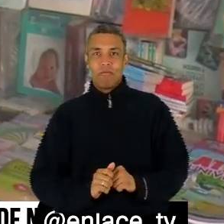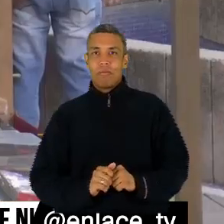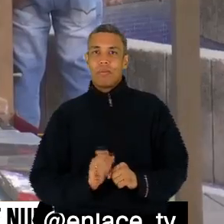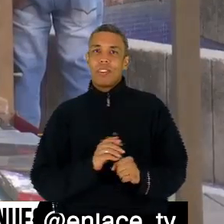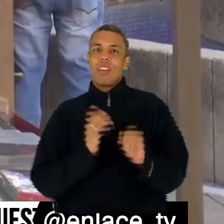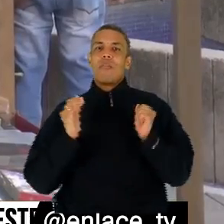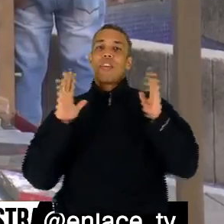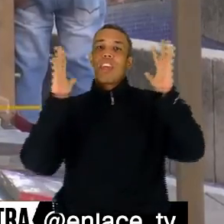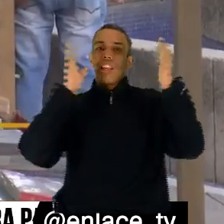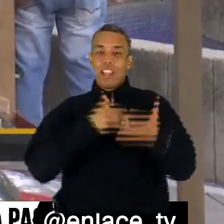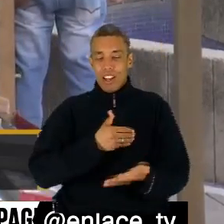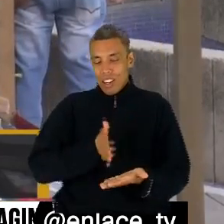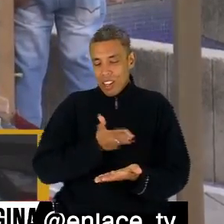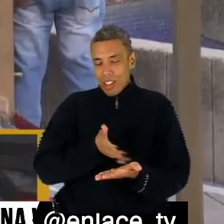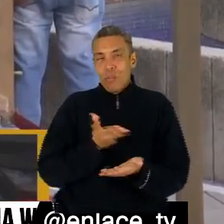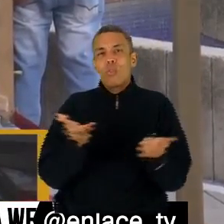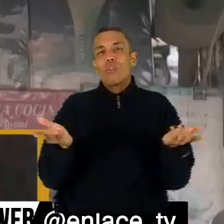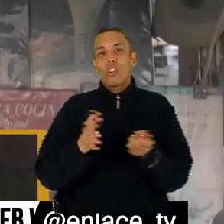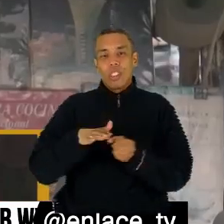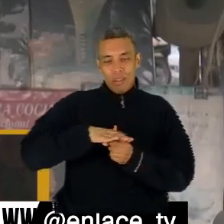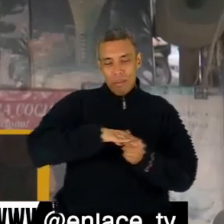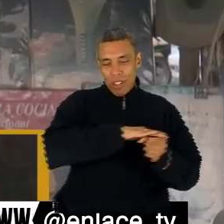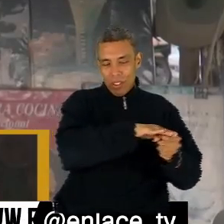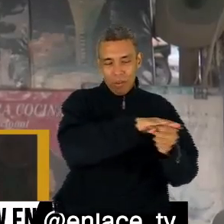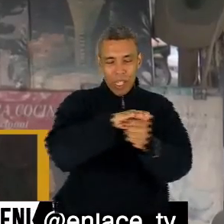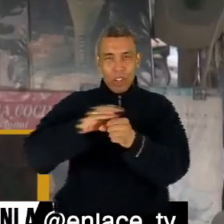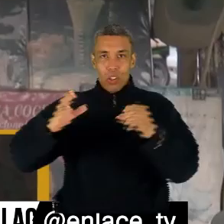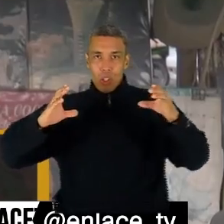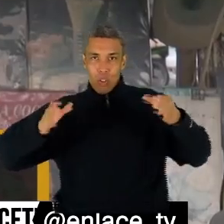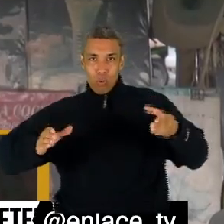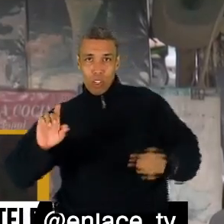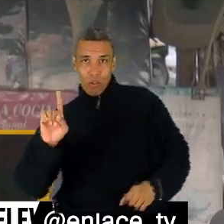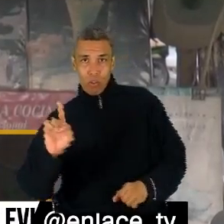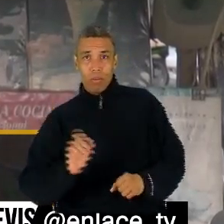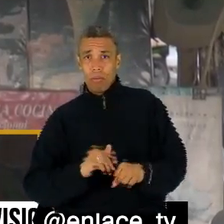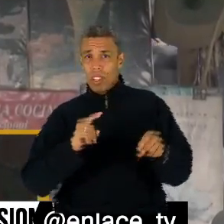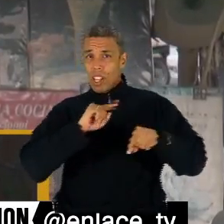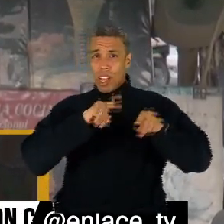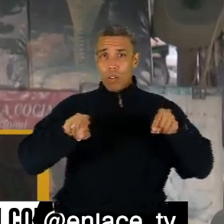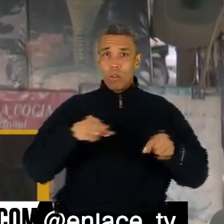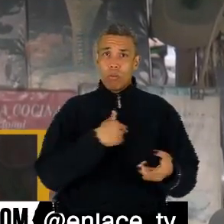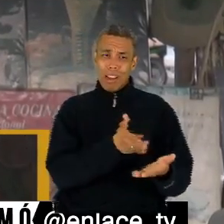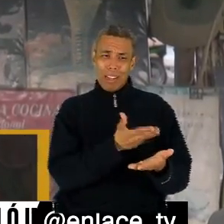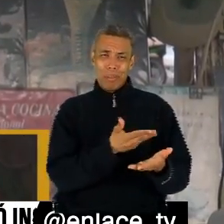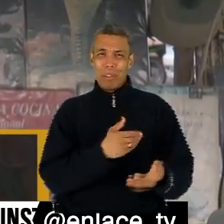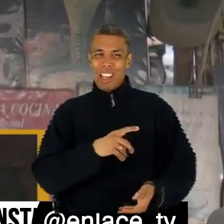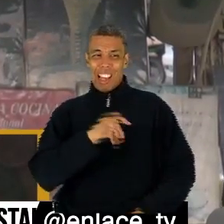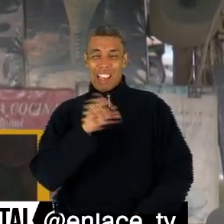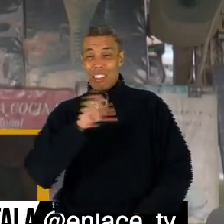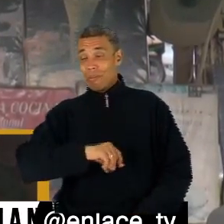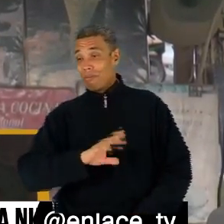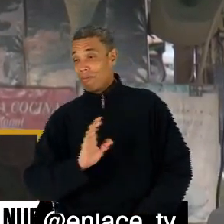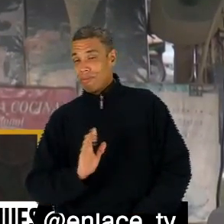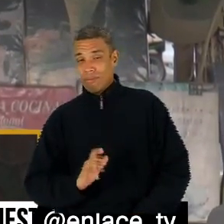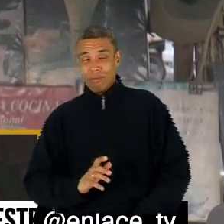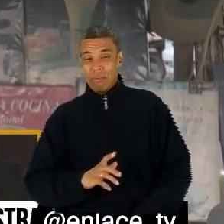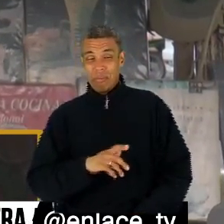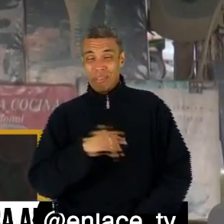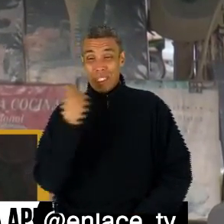del Libro en la Comuna 1. Quien lee un libro, mucha gente que dice, ah, es que ese libro es muy malo. No, el libro no es malo, lo que pasa es